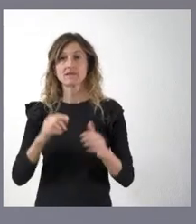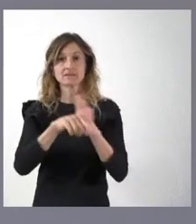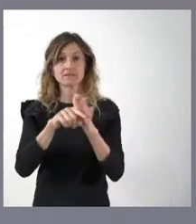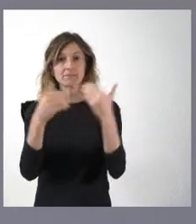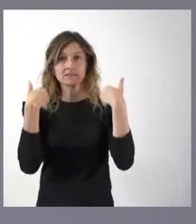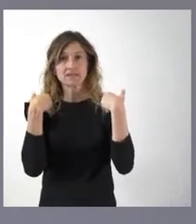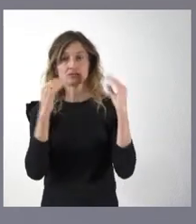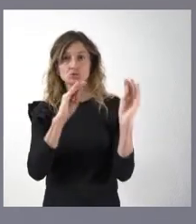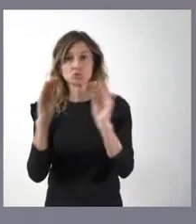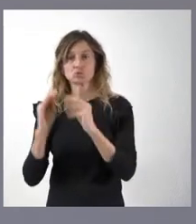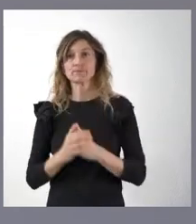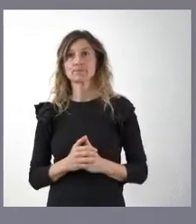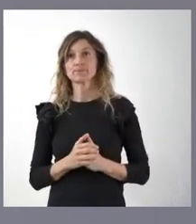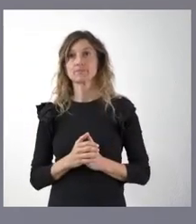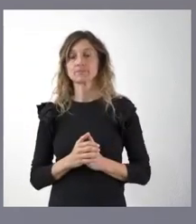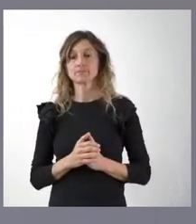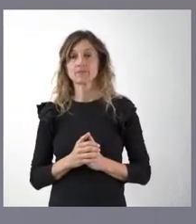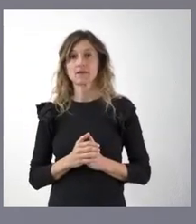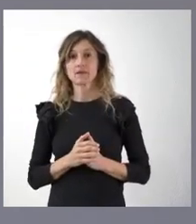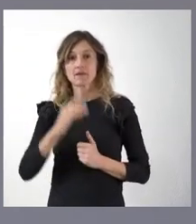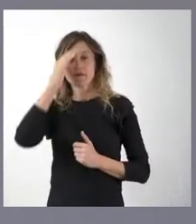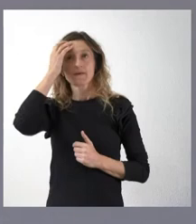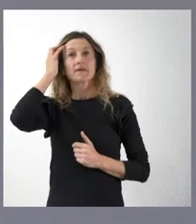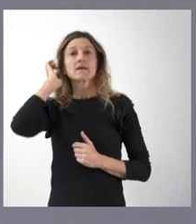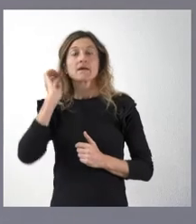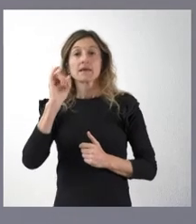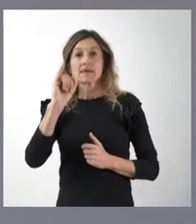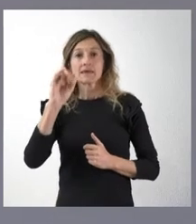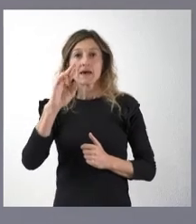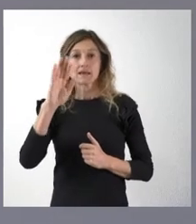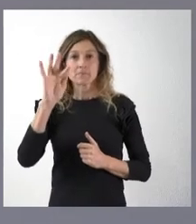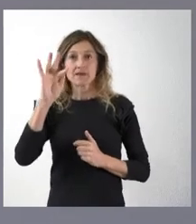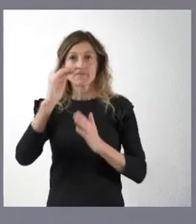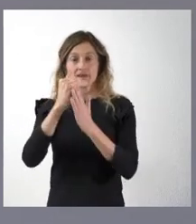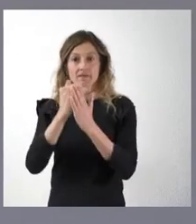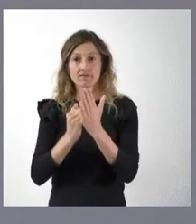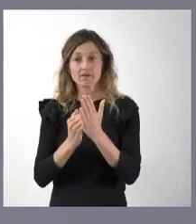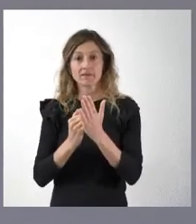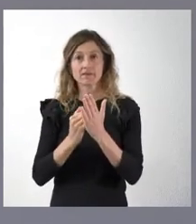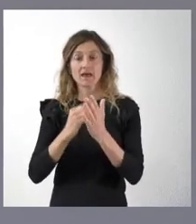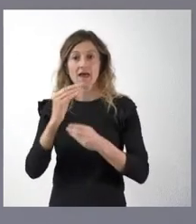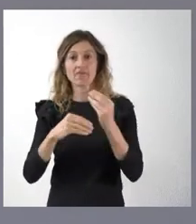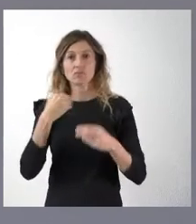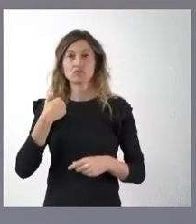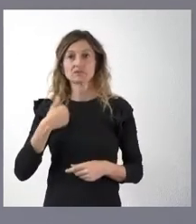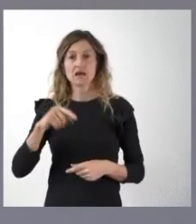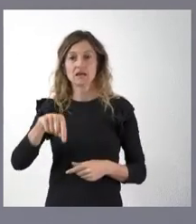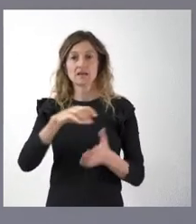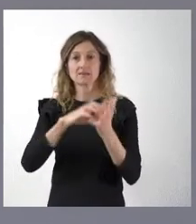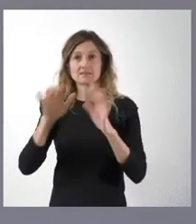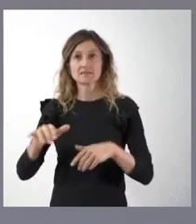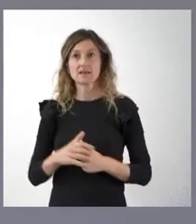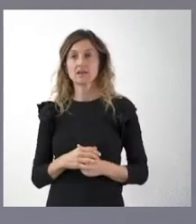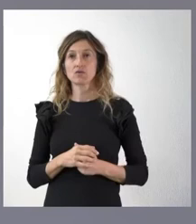y lo otro es que no solamente creemos que es bueno bajar el irpf como consecuencia de la inflación es que lo estamos haciendo Y es lo que hemos hecho en Castellón